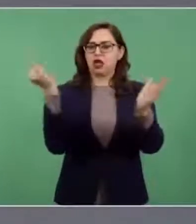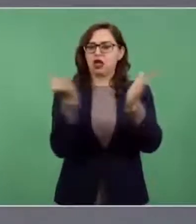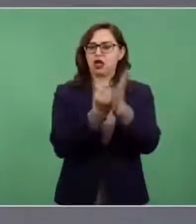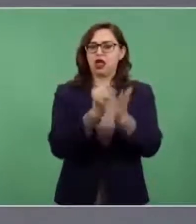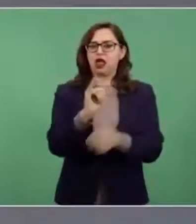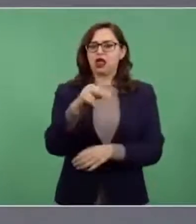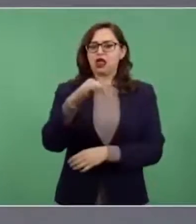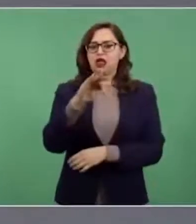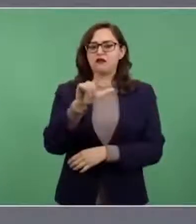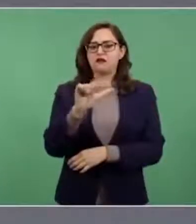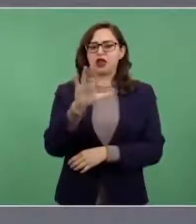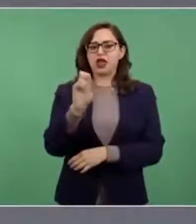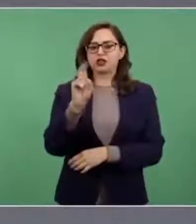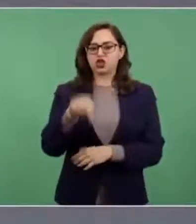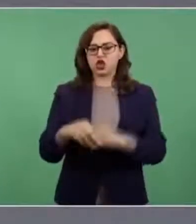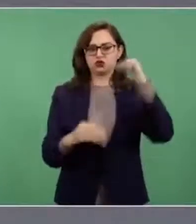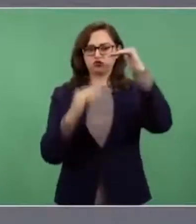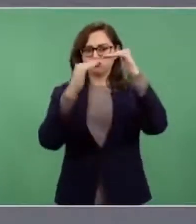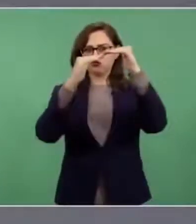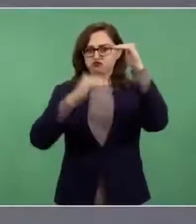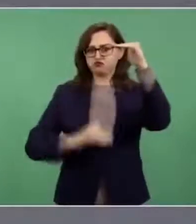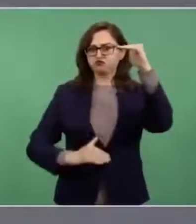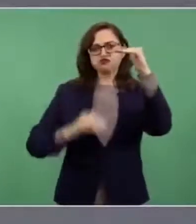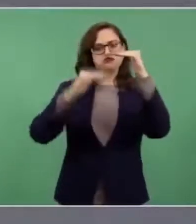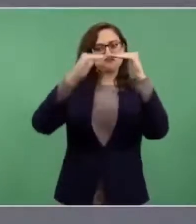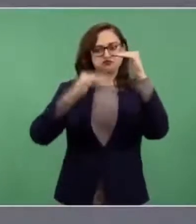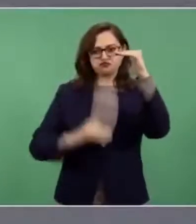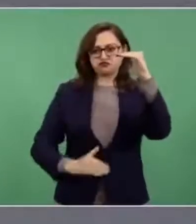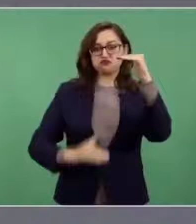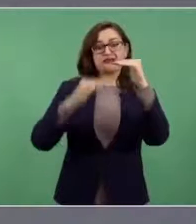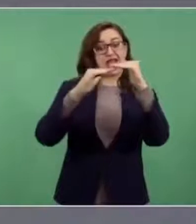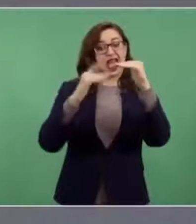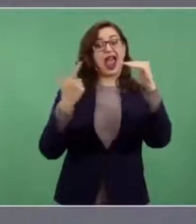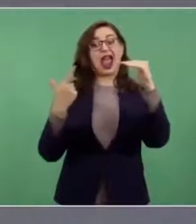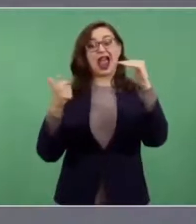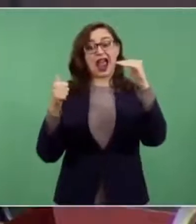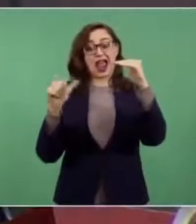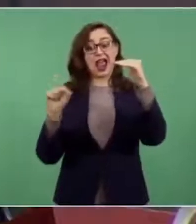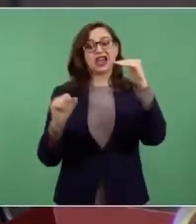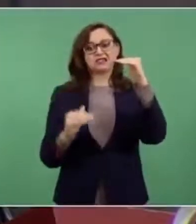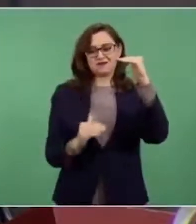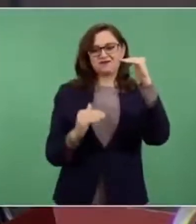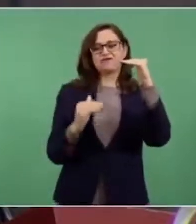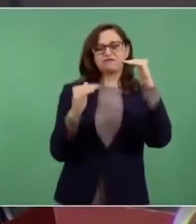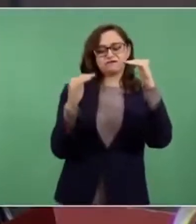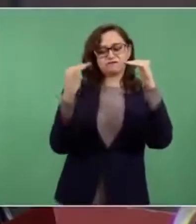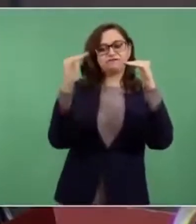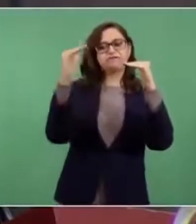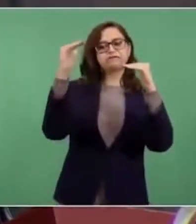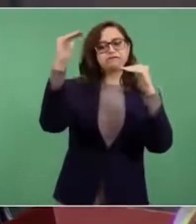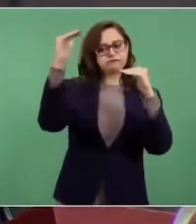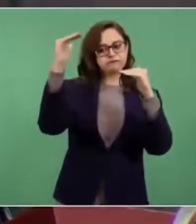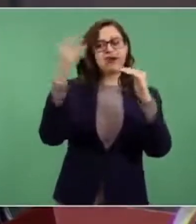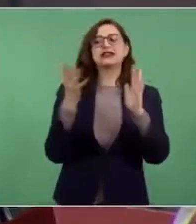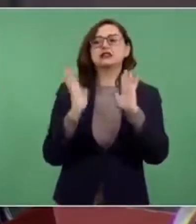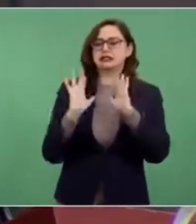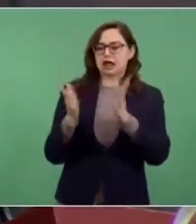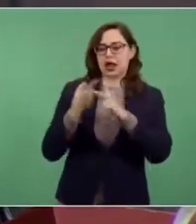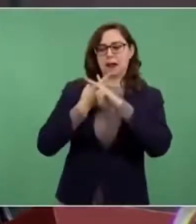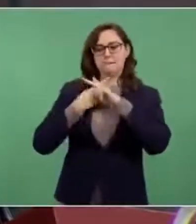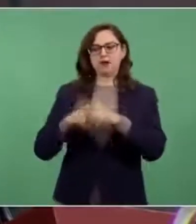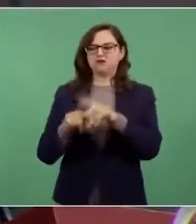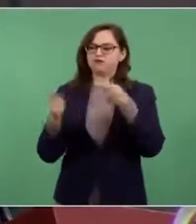aumentado un poco por encima de la inflación, pero ya se establecieron precios máximos y se creó